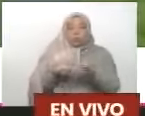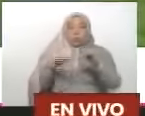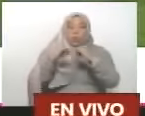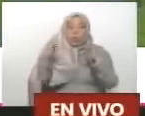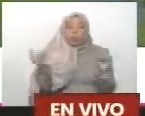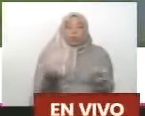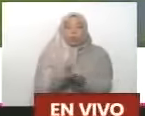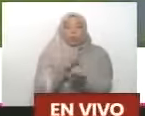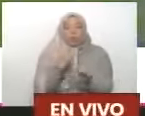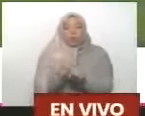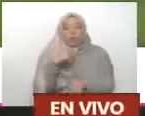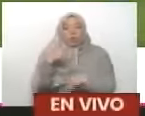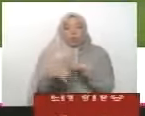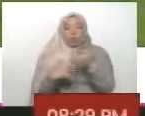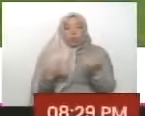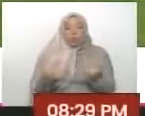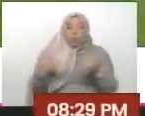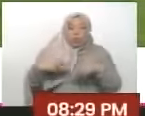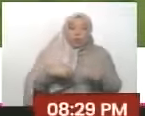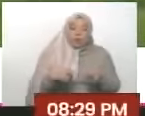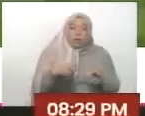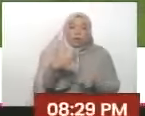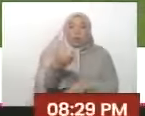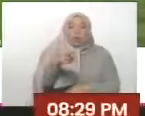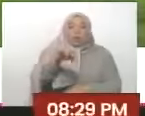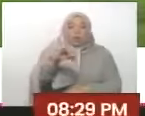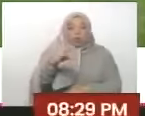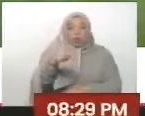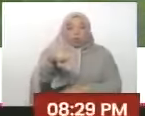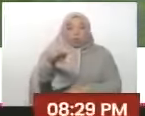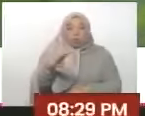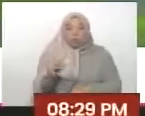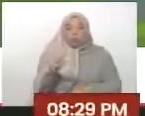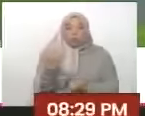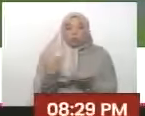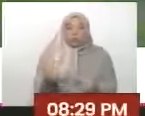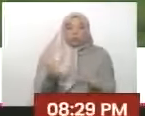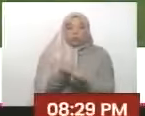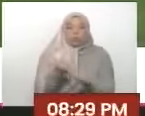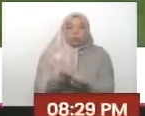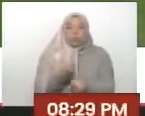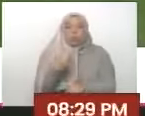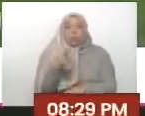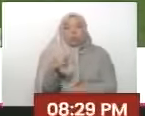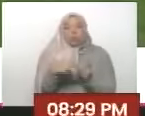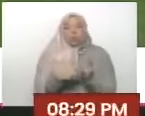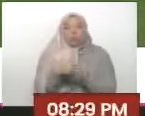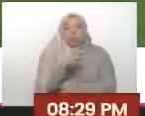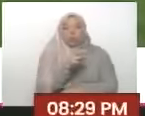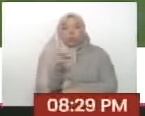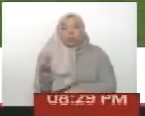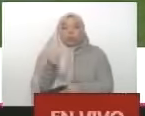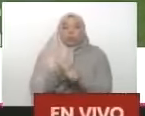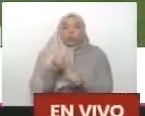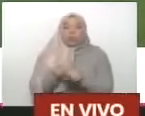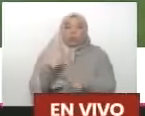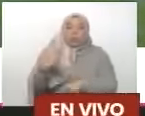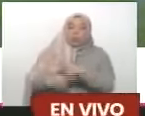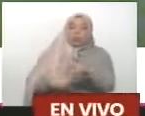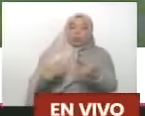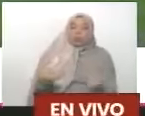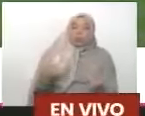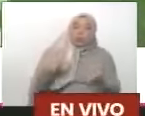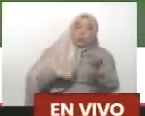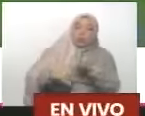o pilotes dentro del río Orinoco, están al 100%. Los 2.280 metros de